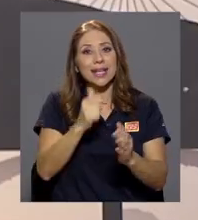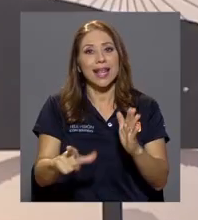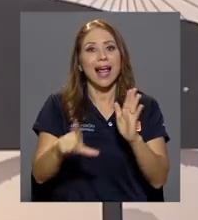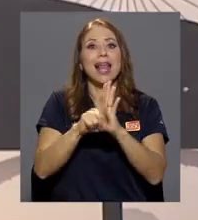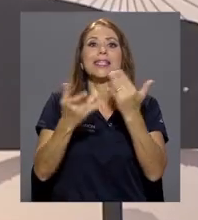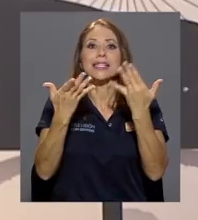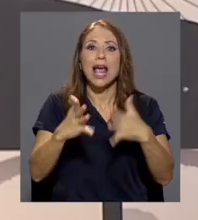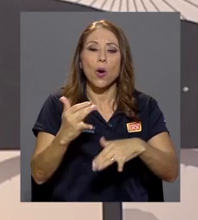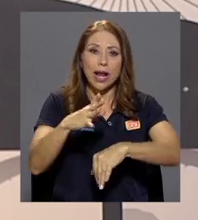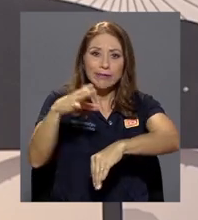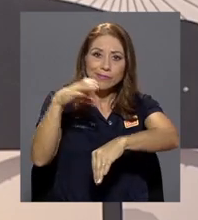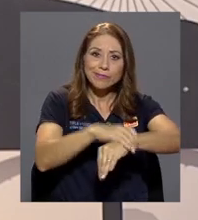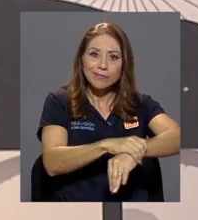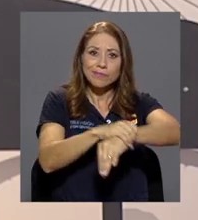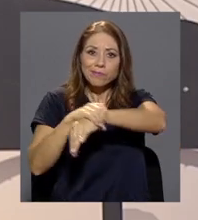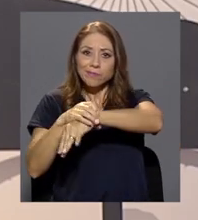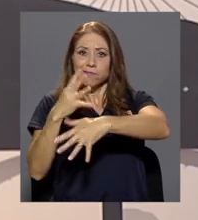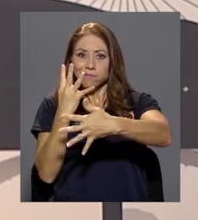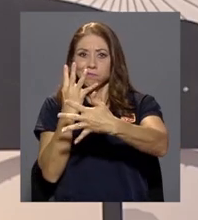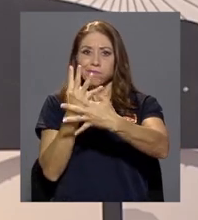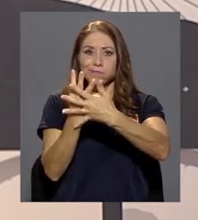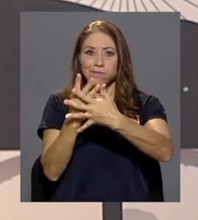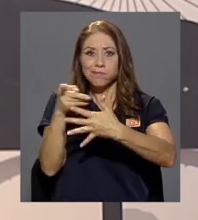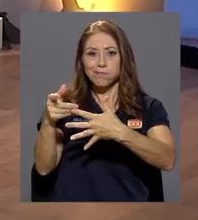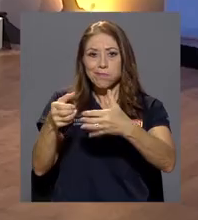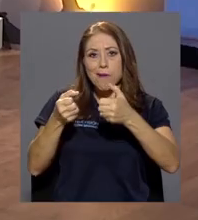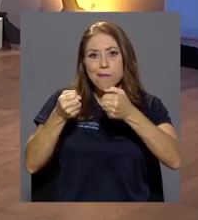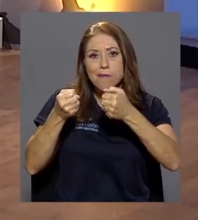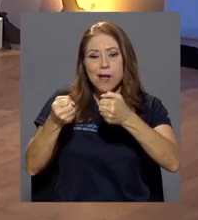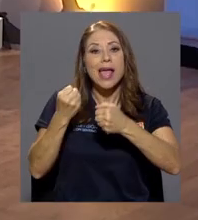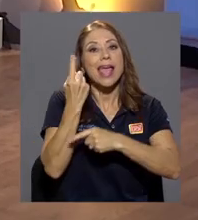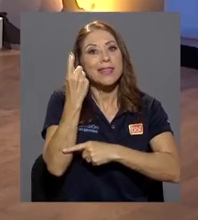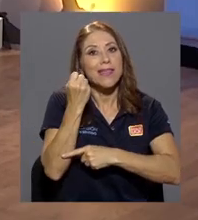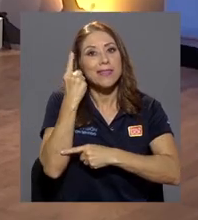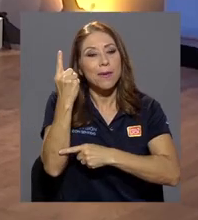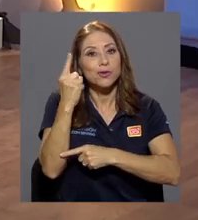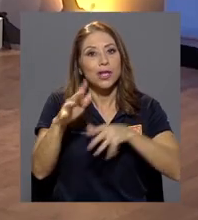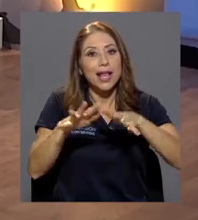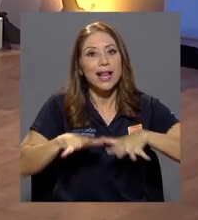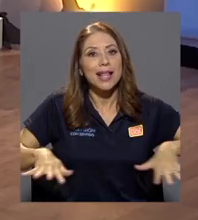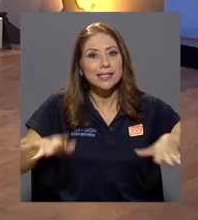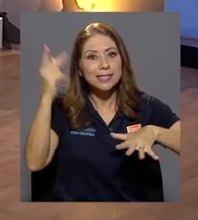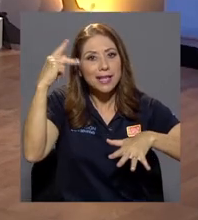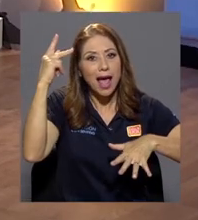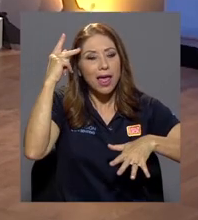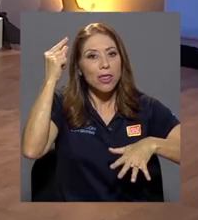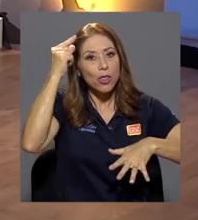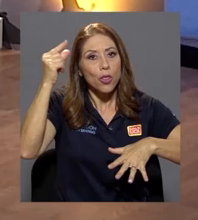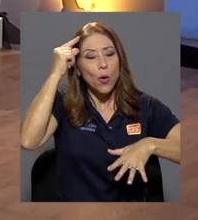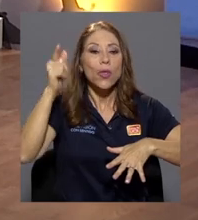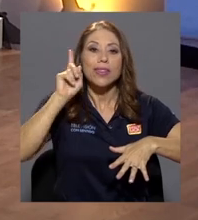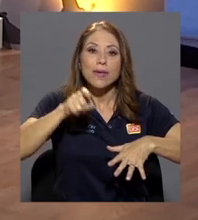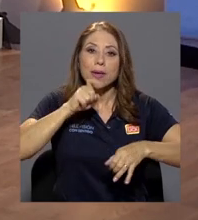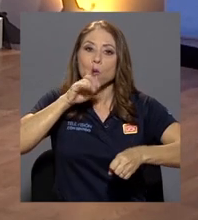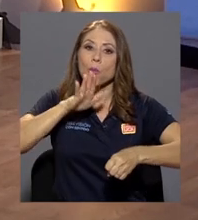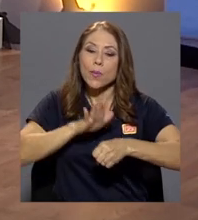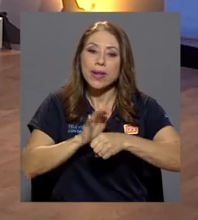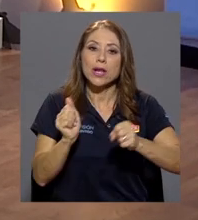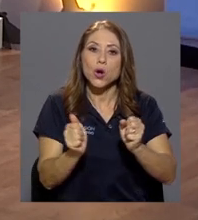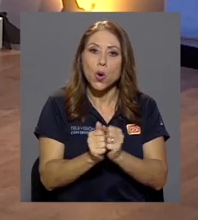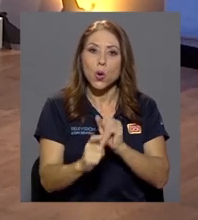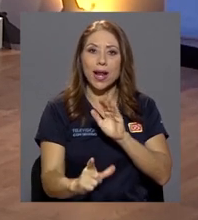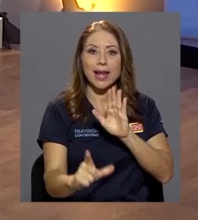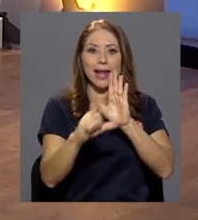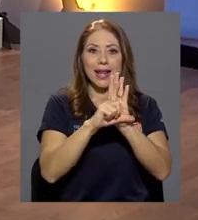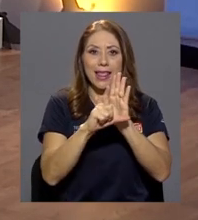delitos y que se encuentran privadas de libertad porque entendemos que el estado debe ser capaz de cumplir con la propia legalidad que se ha dado